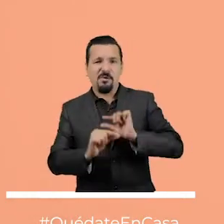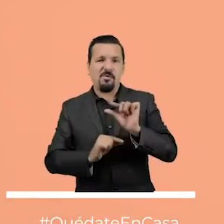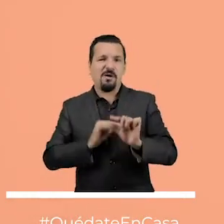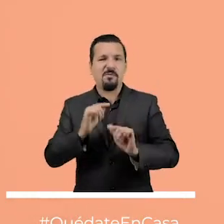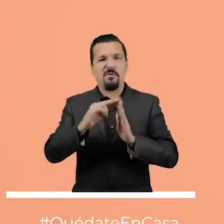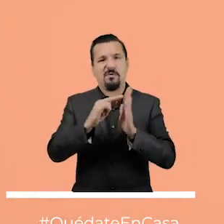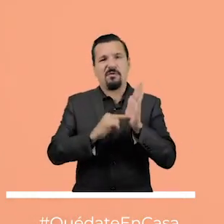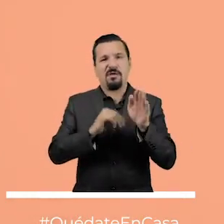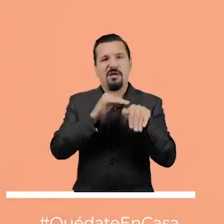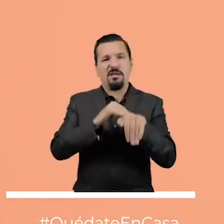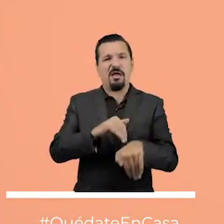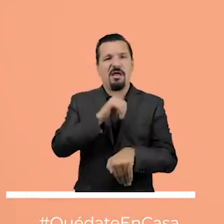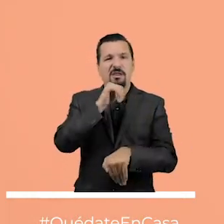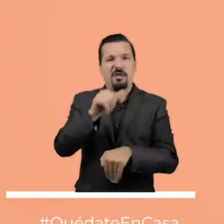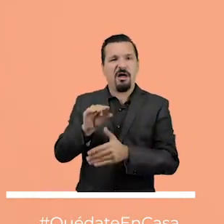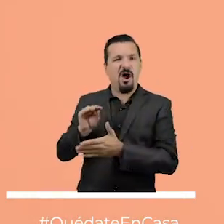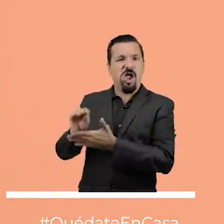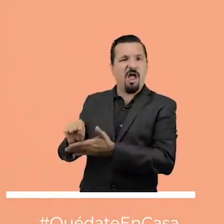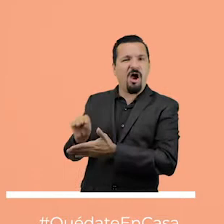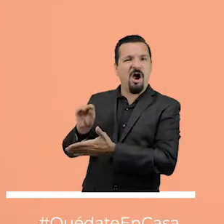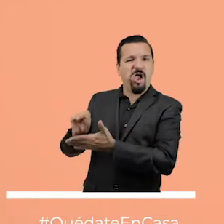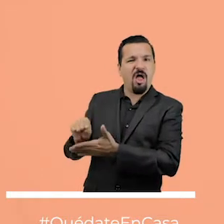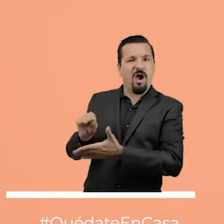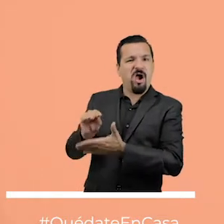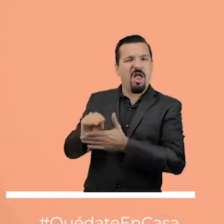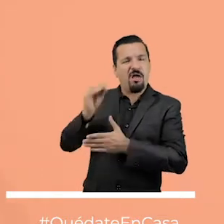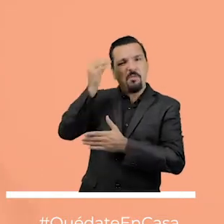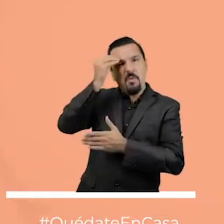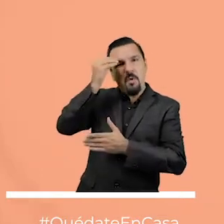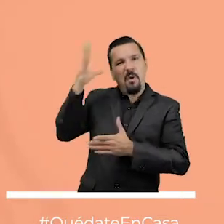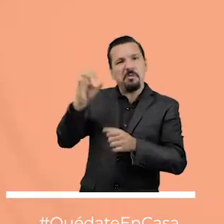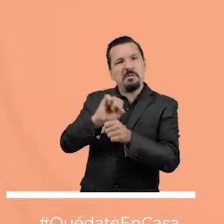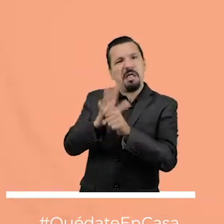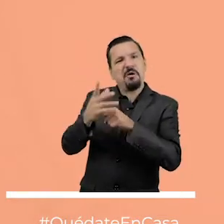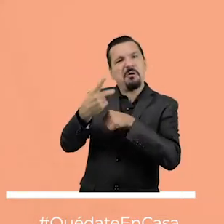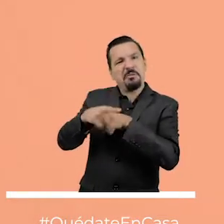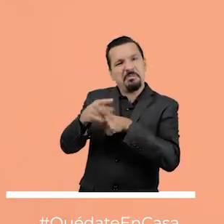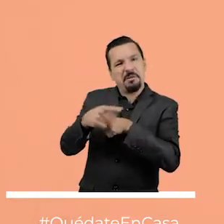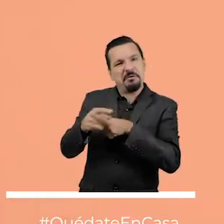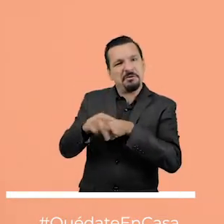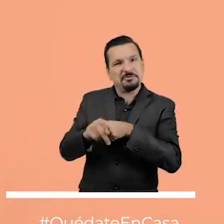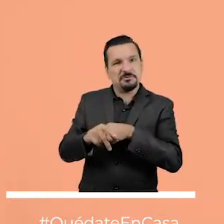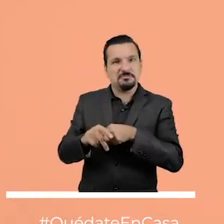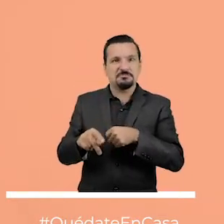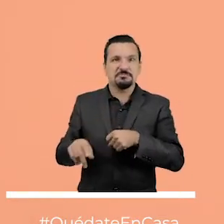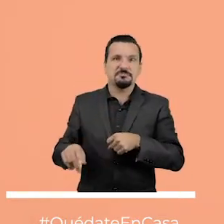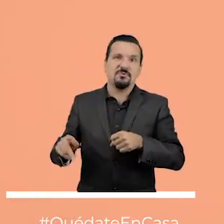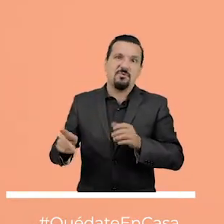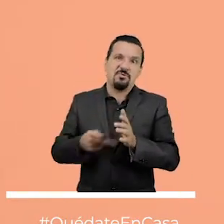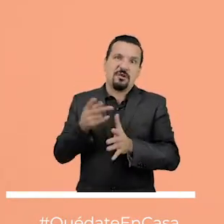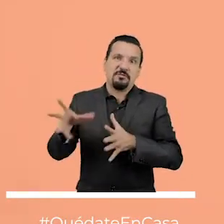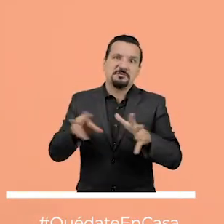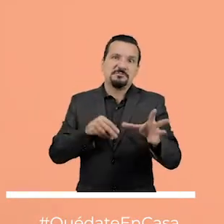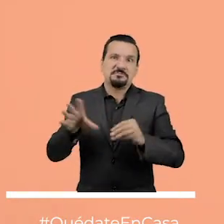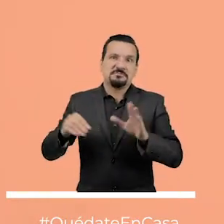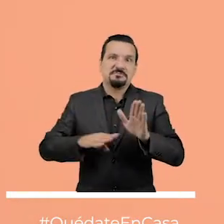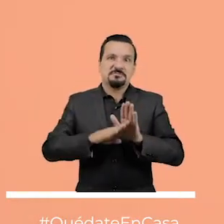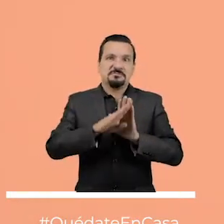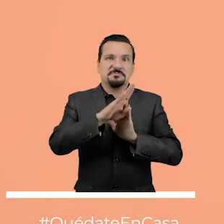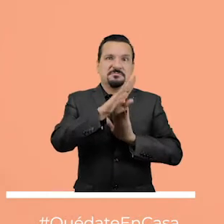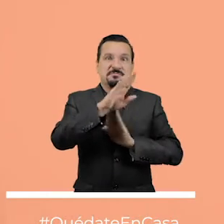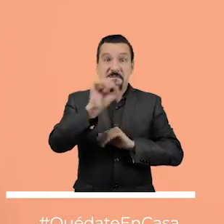de muerte por cáncer en mujeres de 25 años y más.